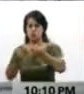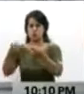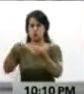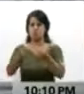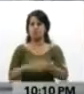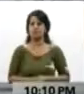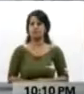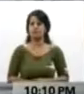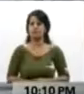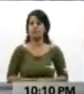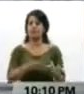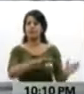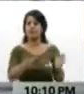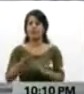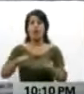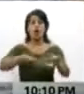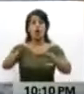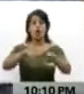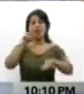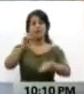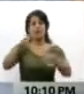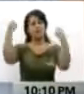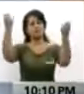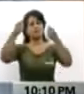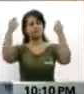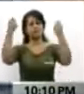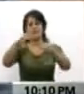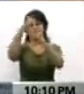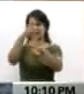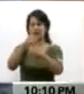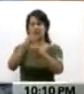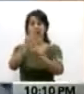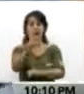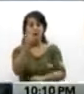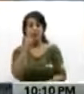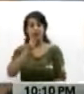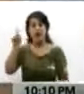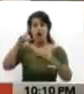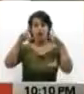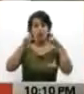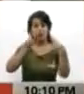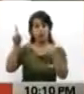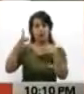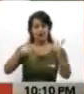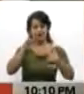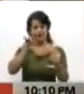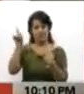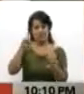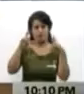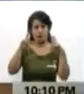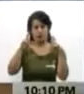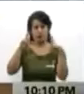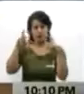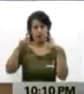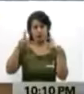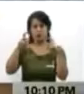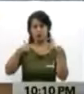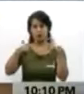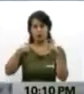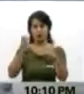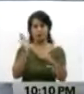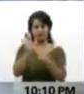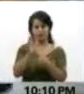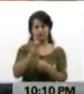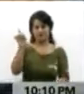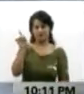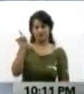Cogedes debe levantar las banderas de la dignidad. Pero fíjense, esta es la foto de ese acto, ¿eh? Del acto que yo pasé.